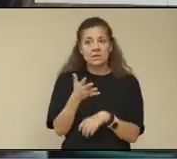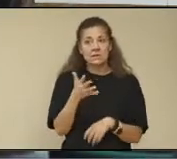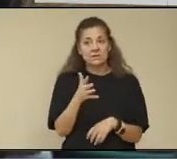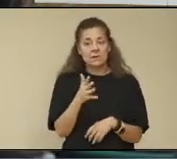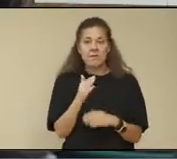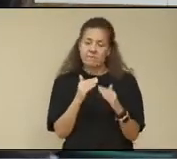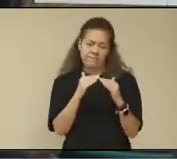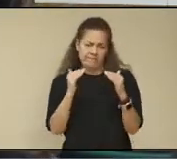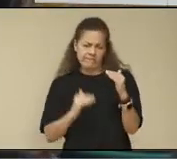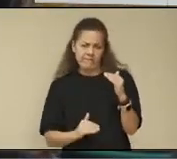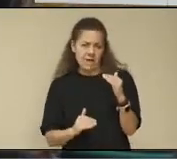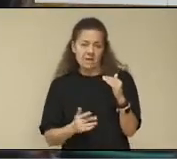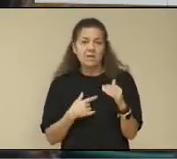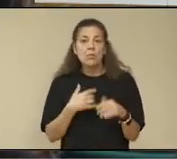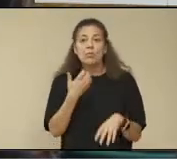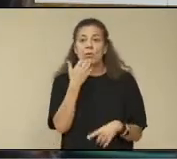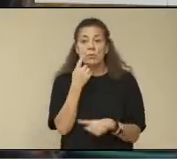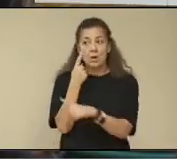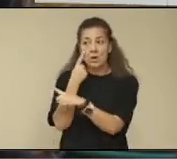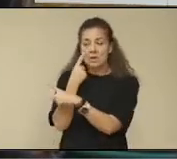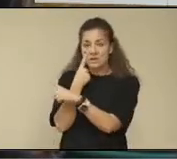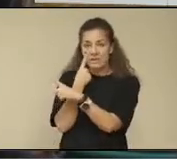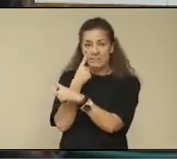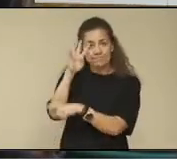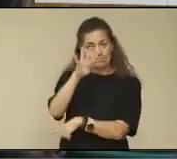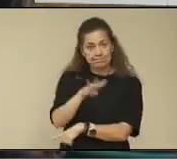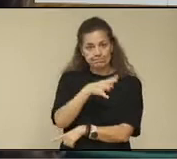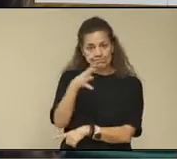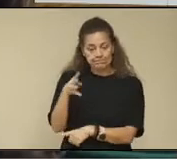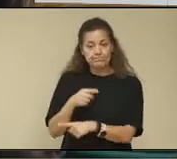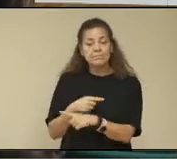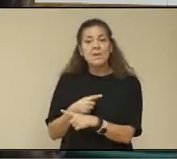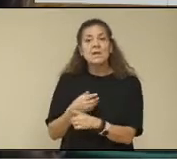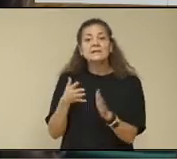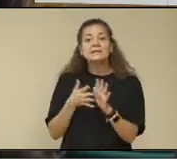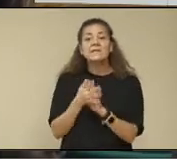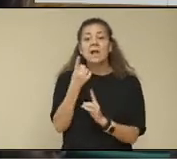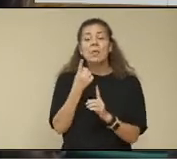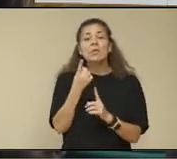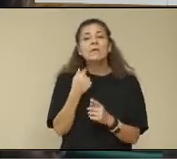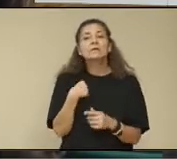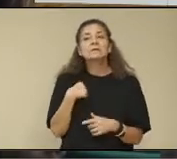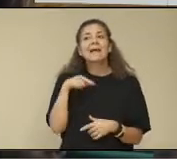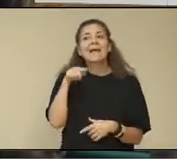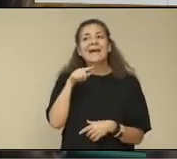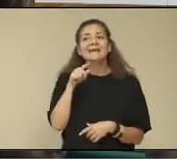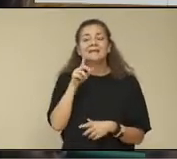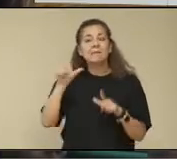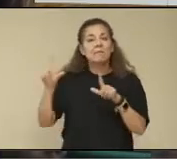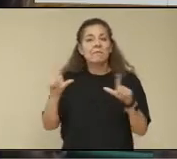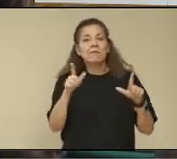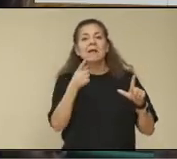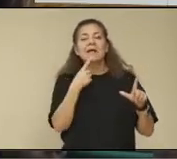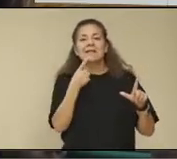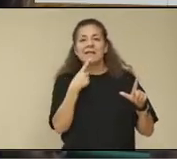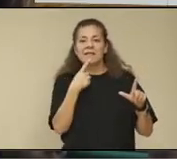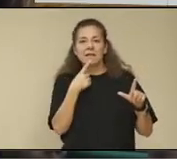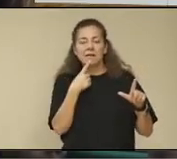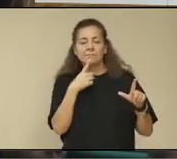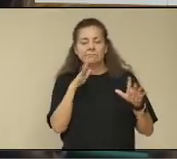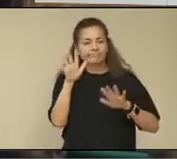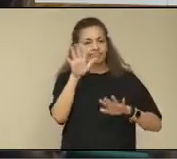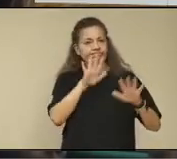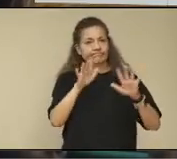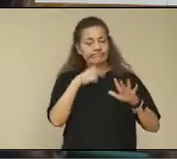relativamente bajas, ¿no?, como podemos ver en esta tabla. Es decir, que uno de los mensajes que tiene esta diapositiva es la heterogeneidad que